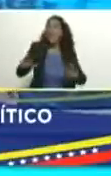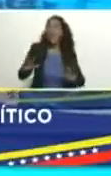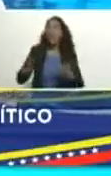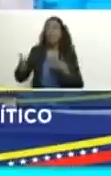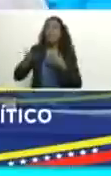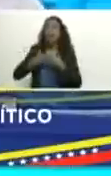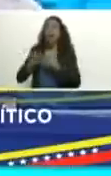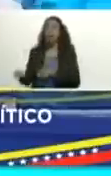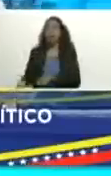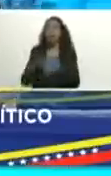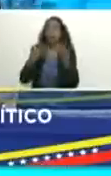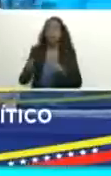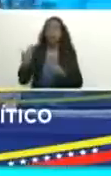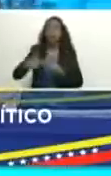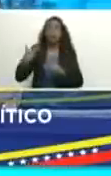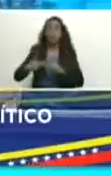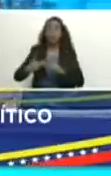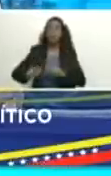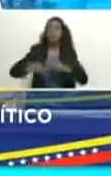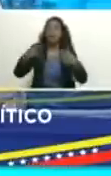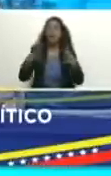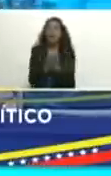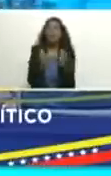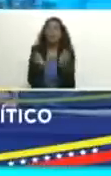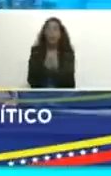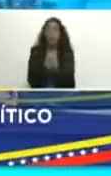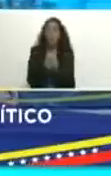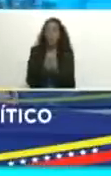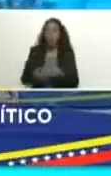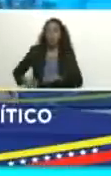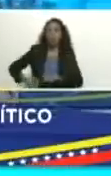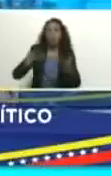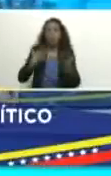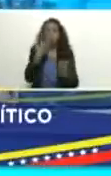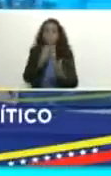de petróleo en el bar del Delta Macuro,